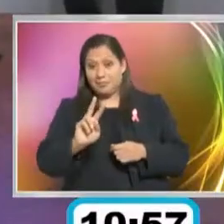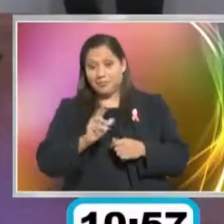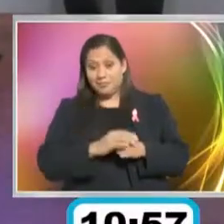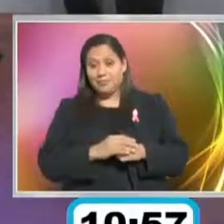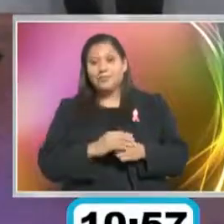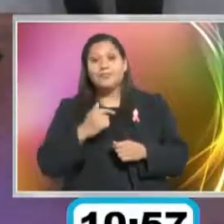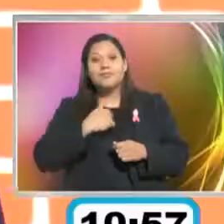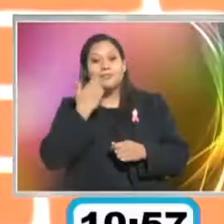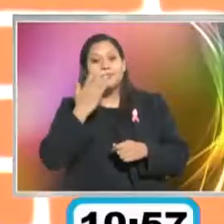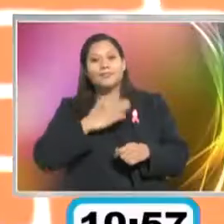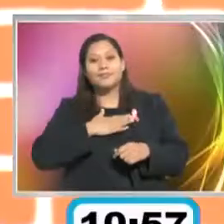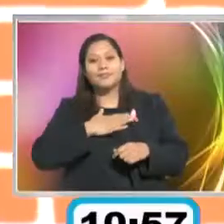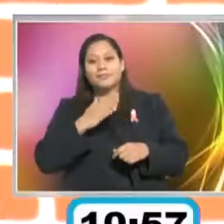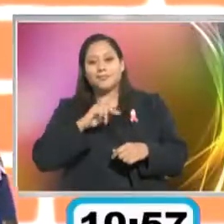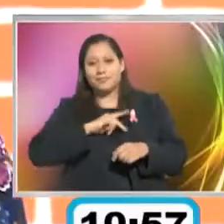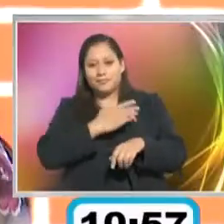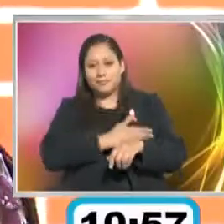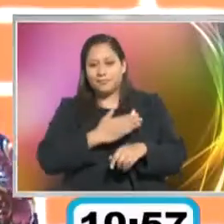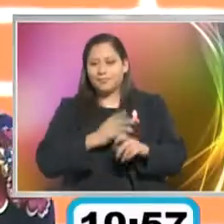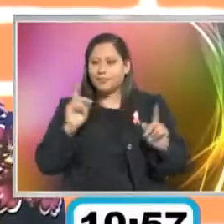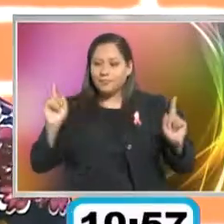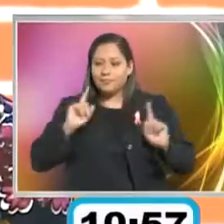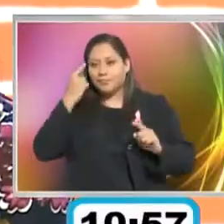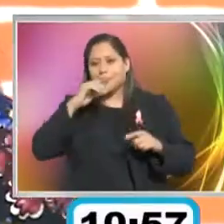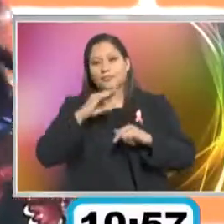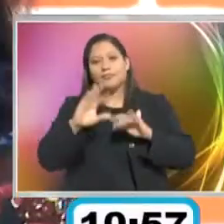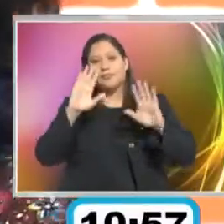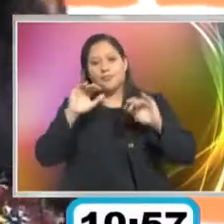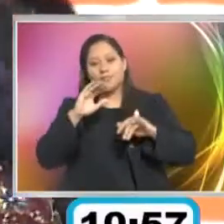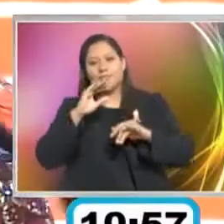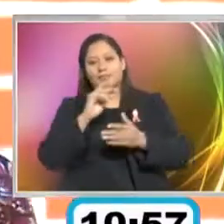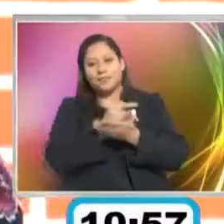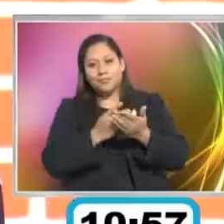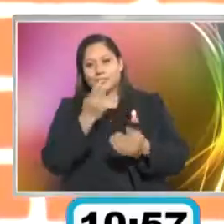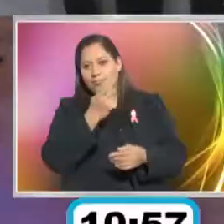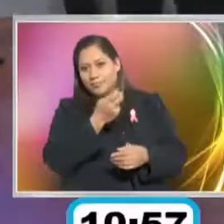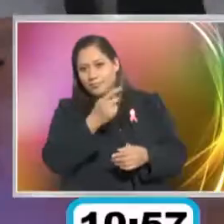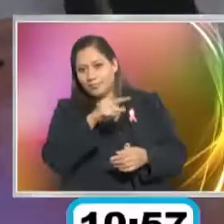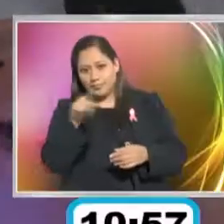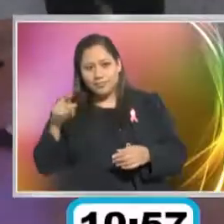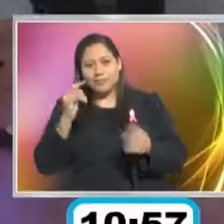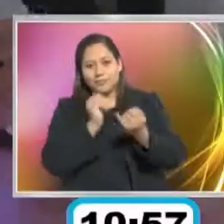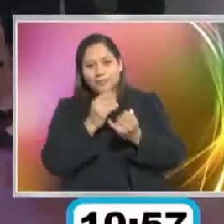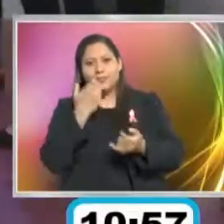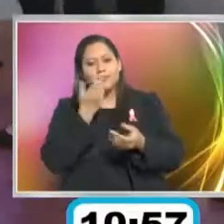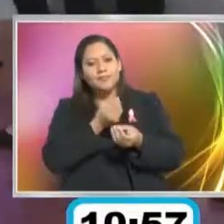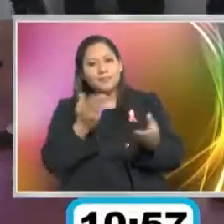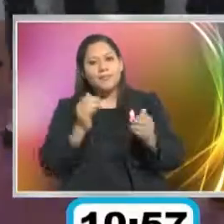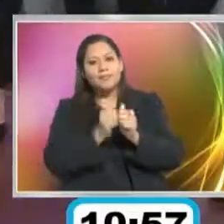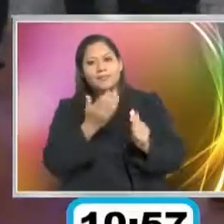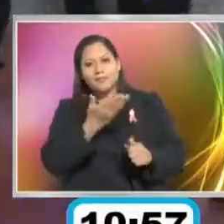bien, y yo quiero llamar a mis Gracias. compañeros para que despidamos este programa porque ellos también tienen que compartir con